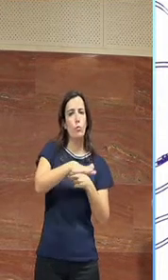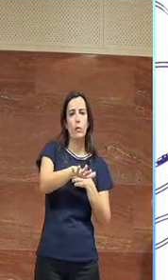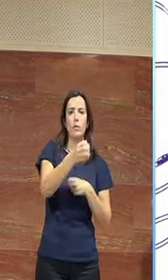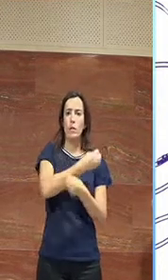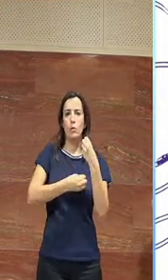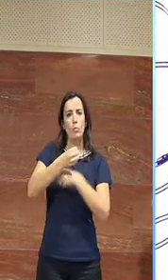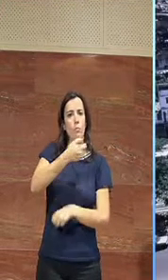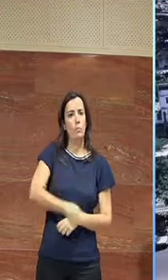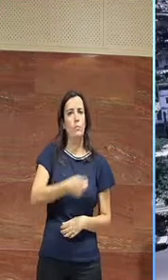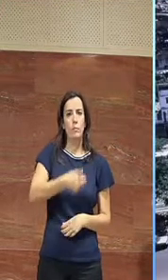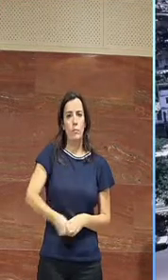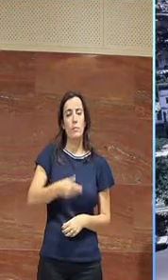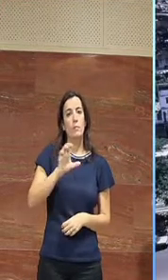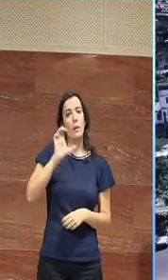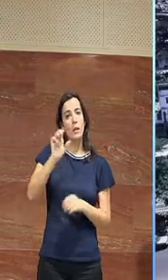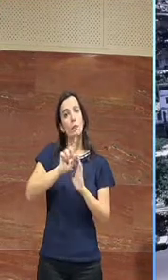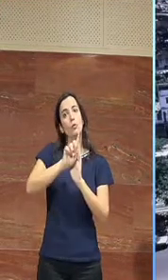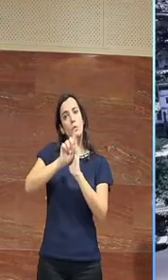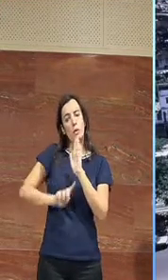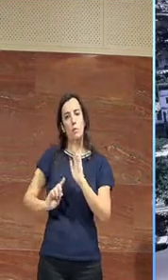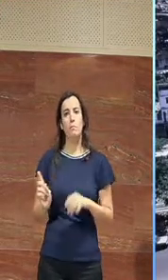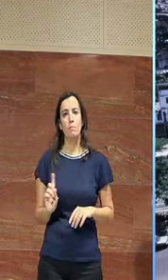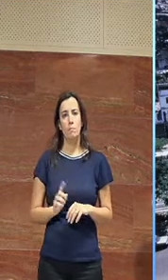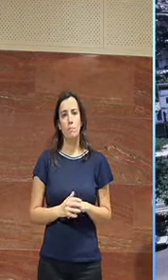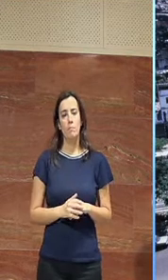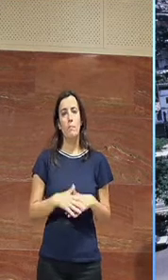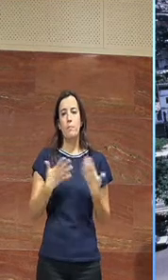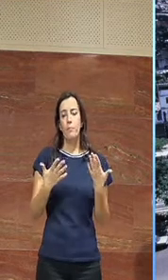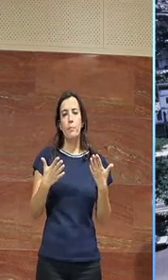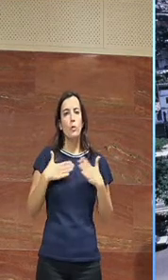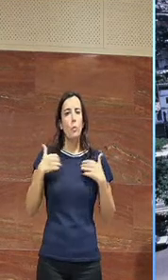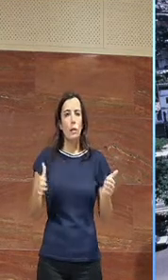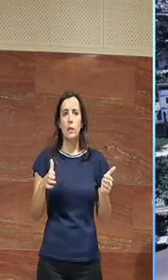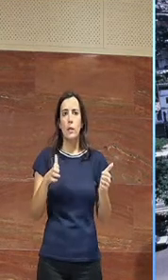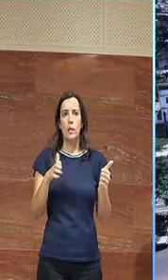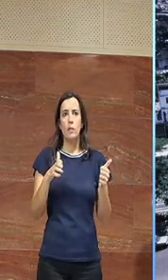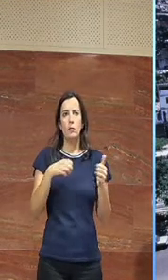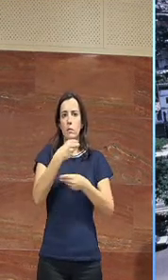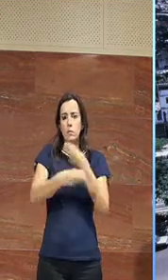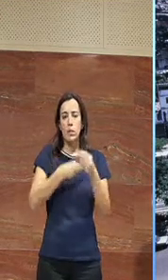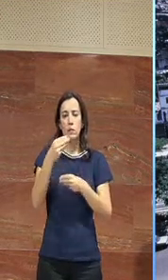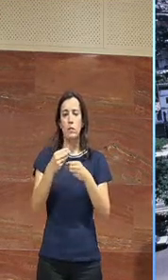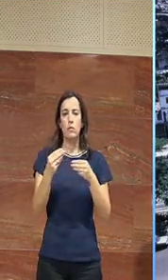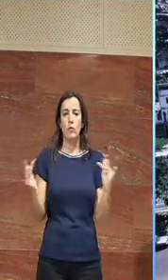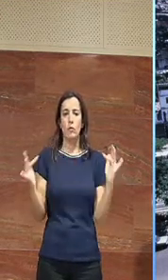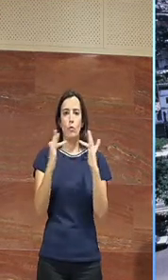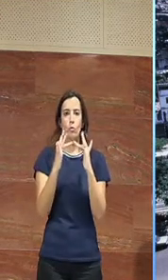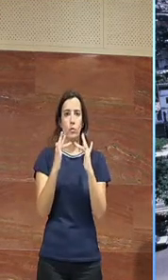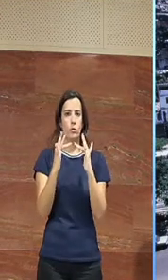económica importante, en los países subdesarrollados no. Cualquier intervención, como esta, que es una conexión entre barriadas informales,